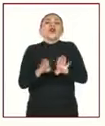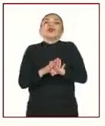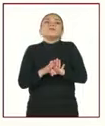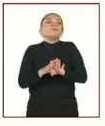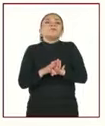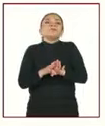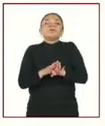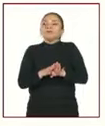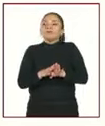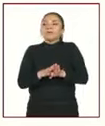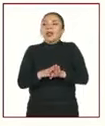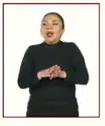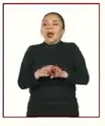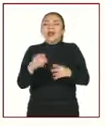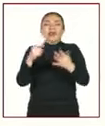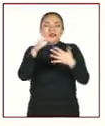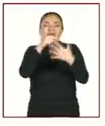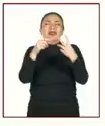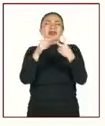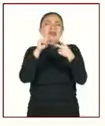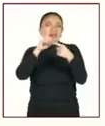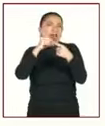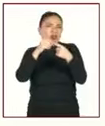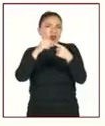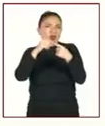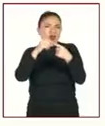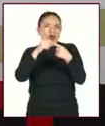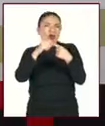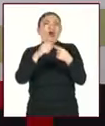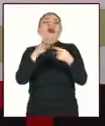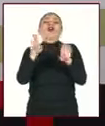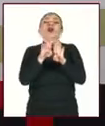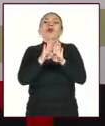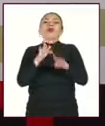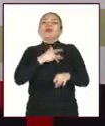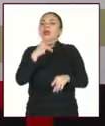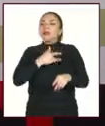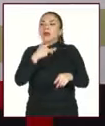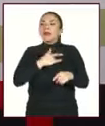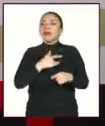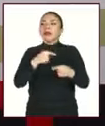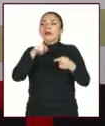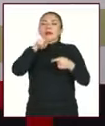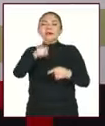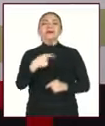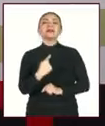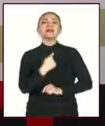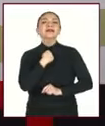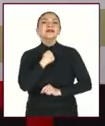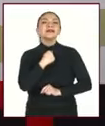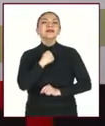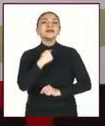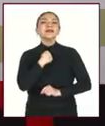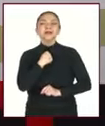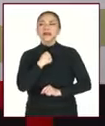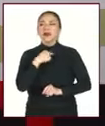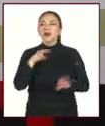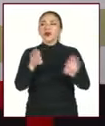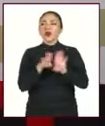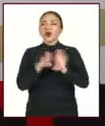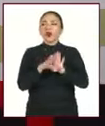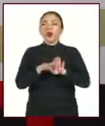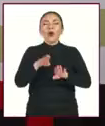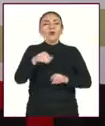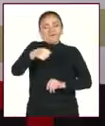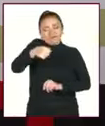esta parte del dedo y presionar en esta zona. Es un poquito como